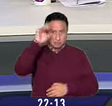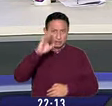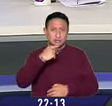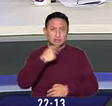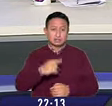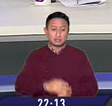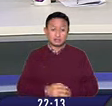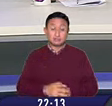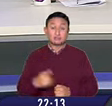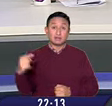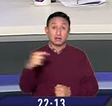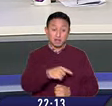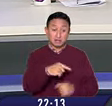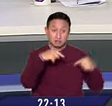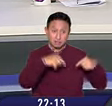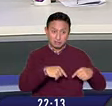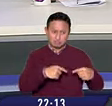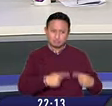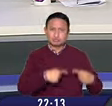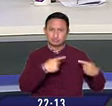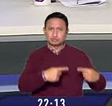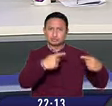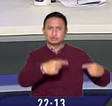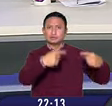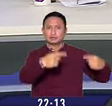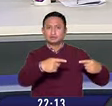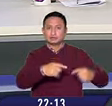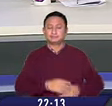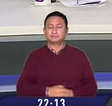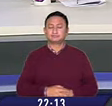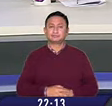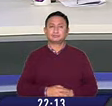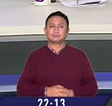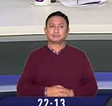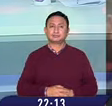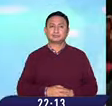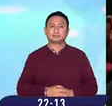afirmaron que estos incidentes son repetitivos en la zona.